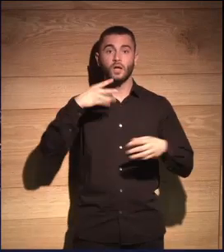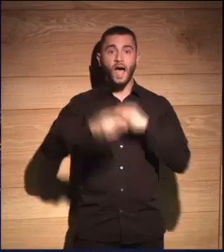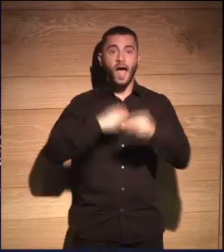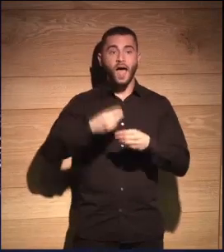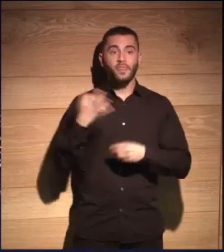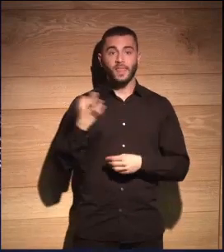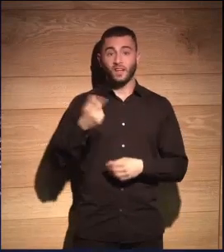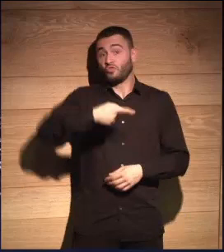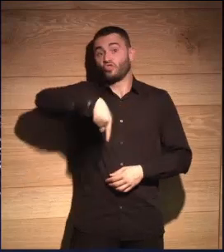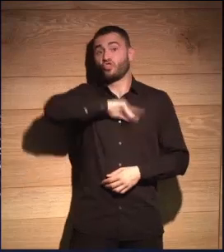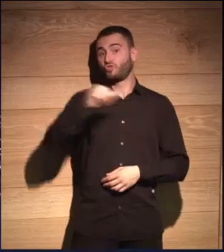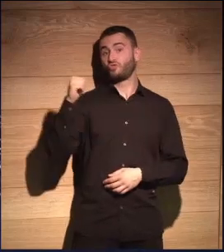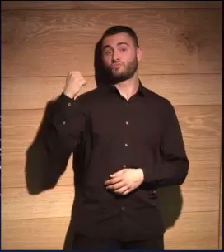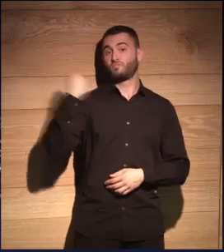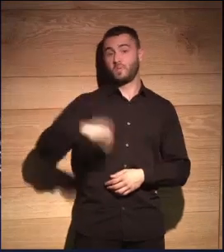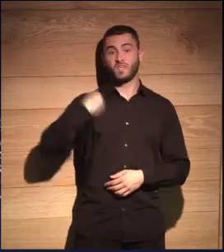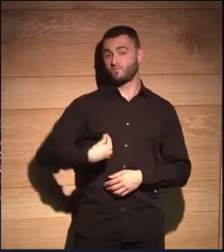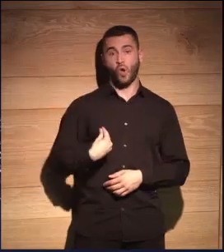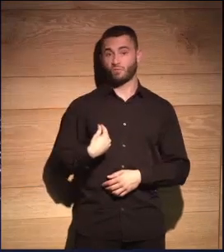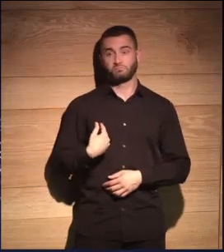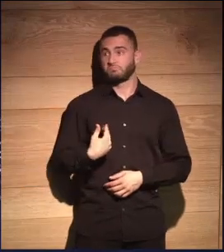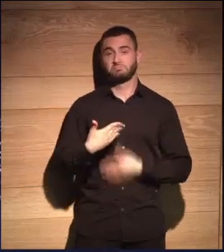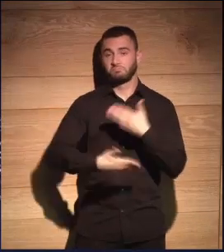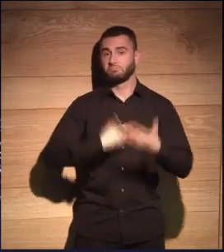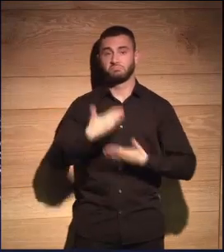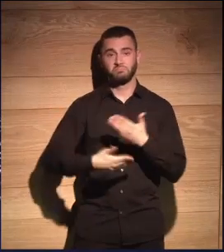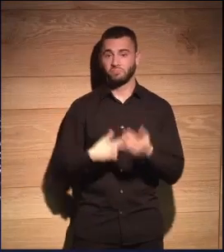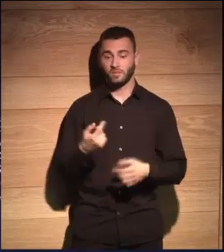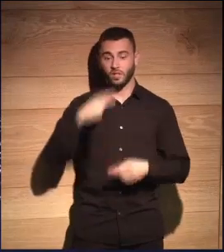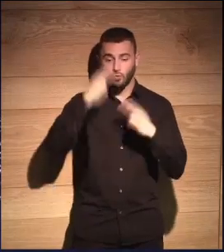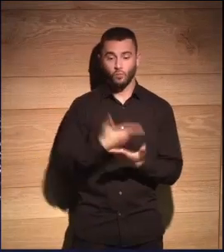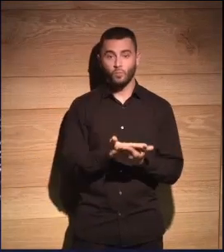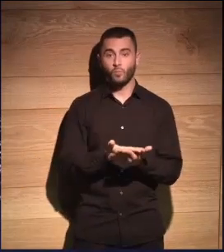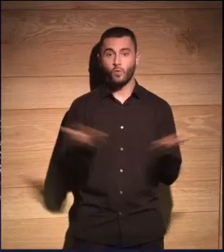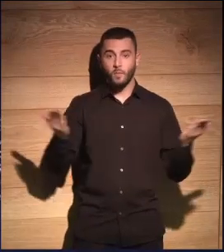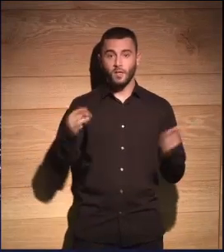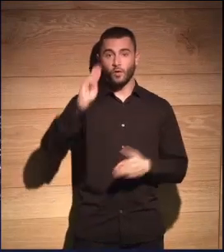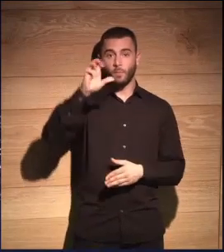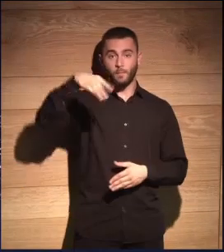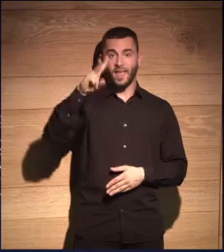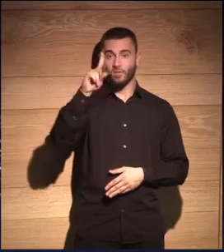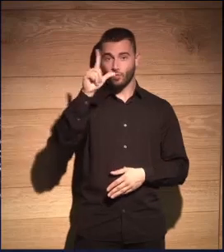un poco ser nosotros mismos y confiar en que el público de Péndulo de toda la vida